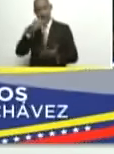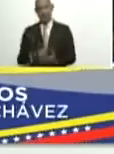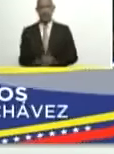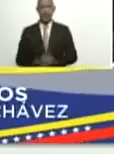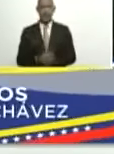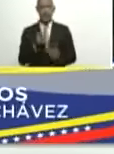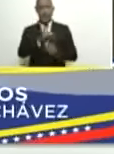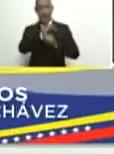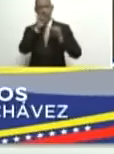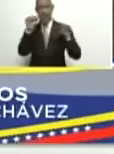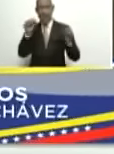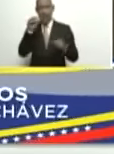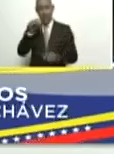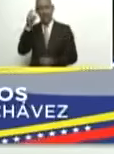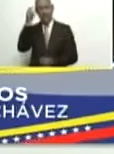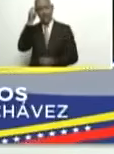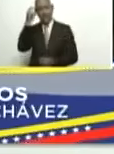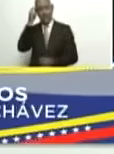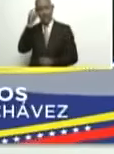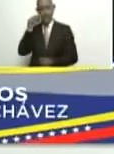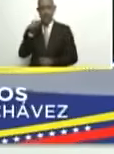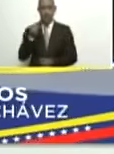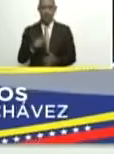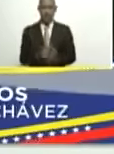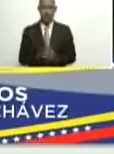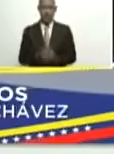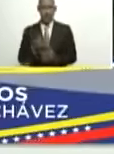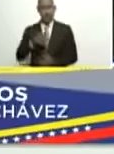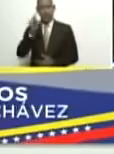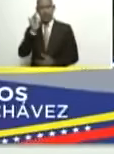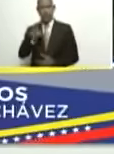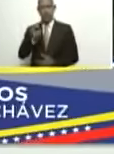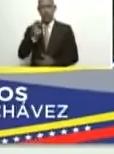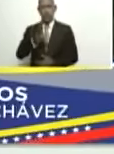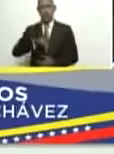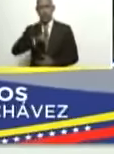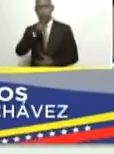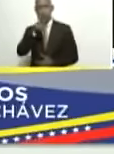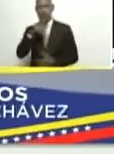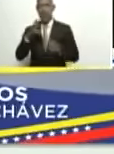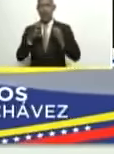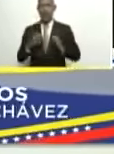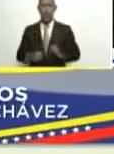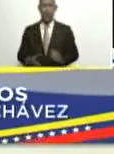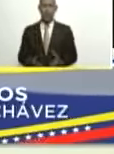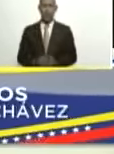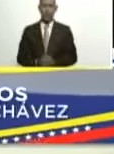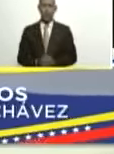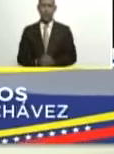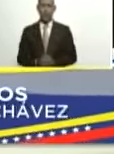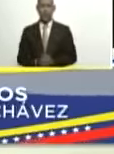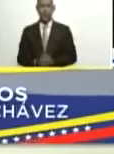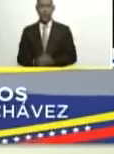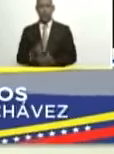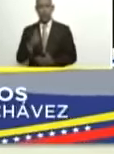Y en la mañana ese día me dijo: tengo unos dolores terribles. Yo le